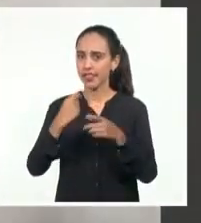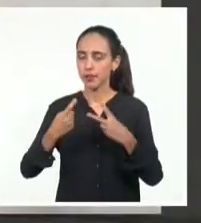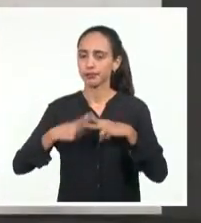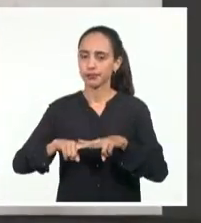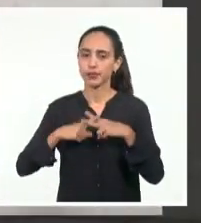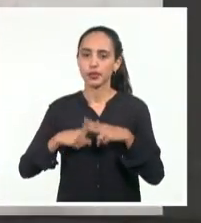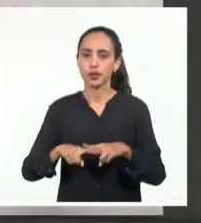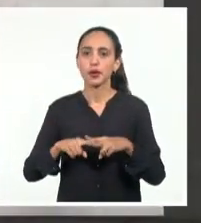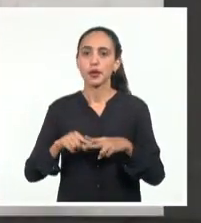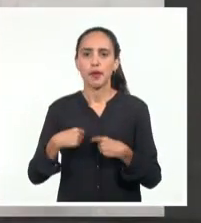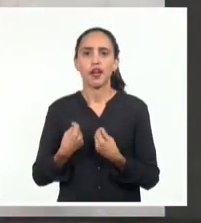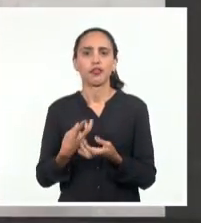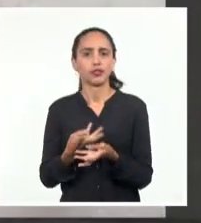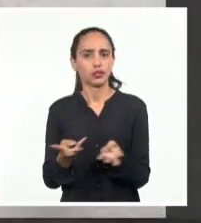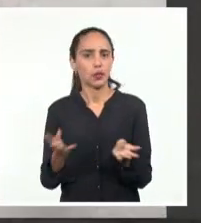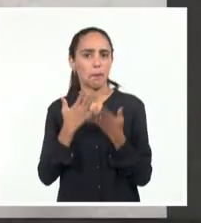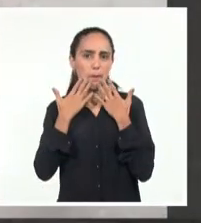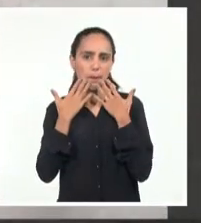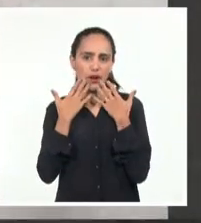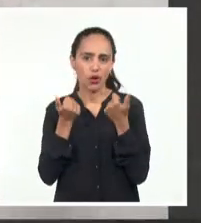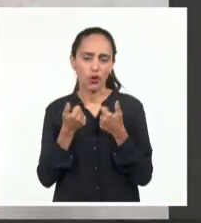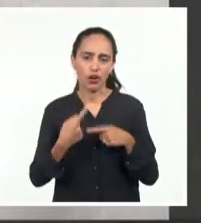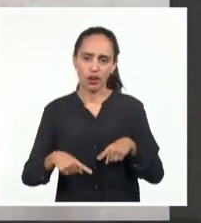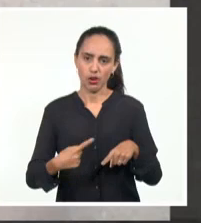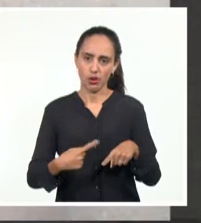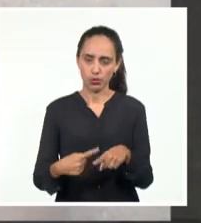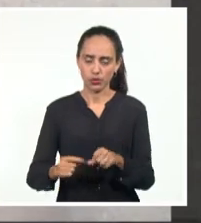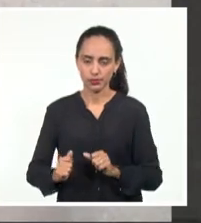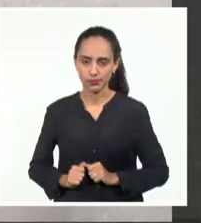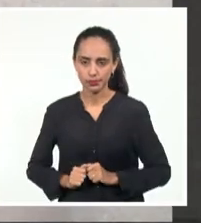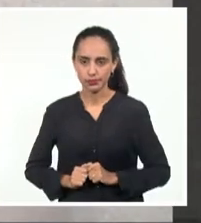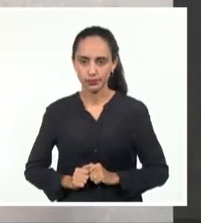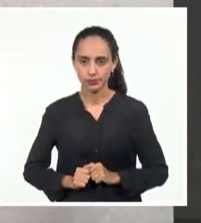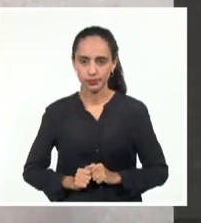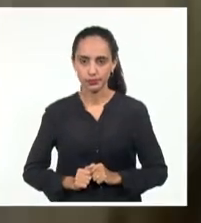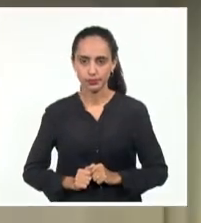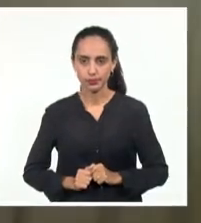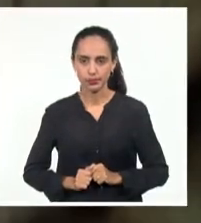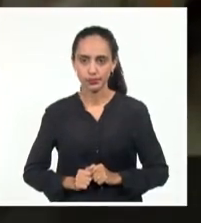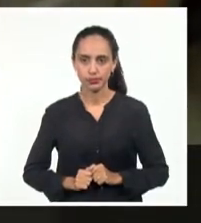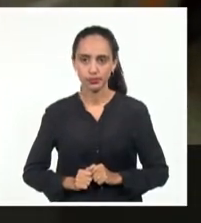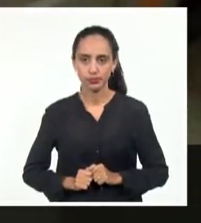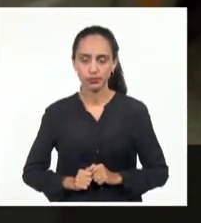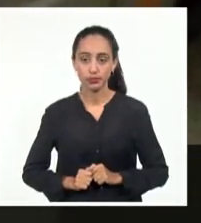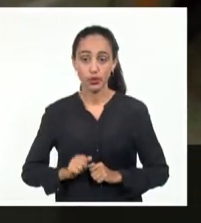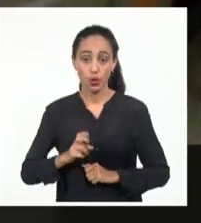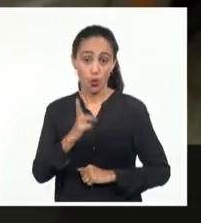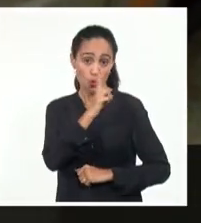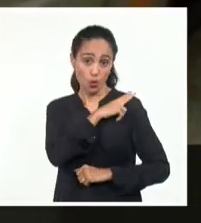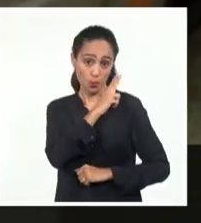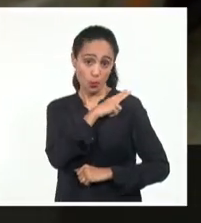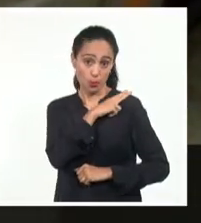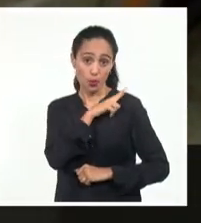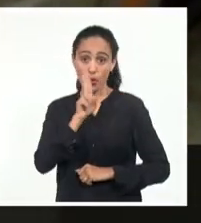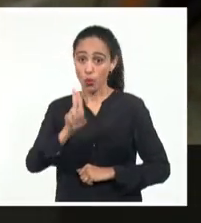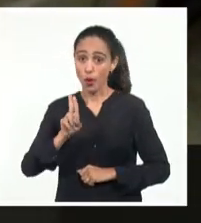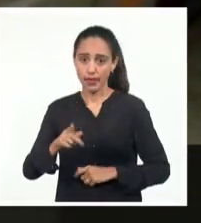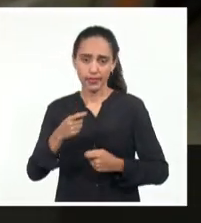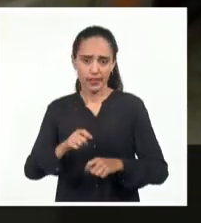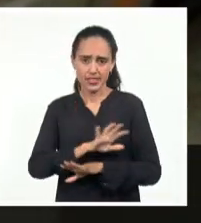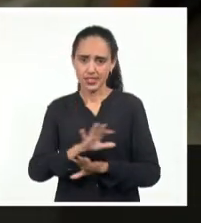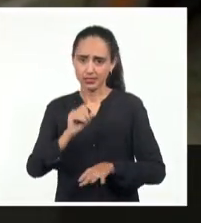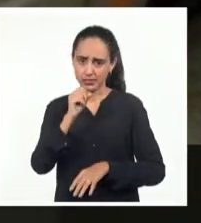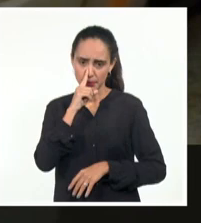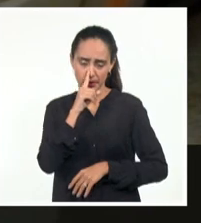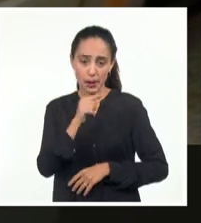se distribuya mejor lo que el país dispone. De ahí que resulte urgente para las autoridades y el pueblo ponerle fin a quienes